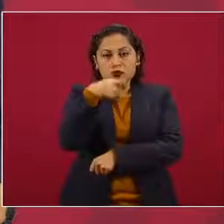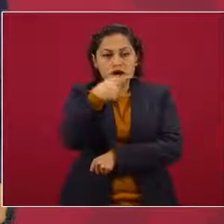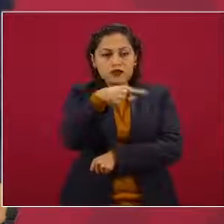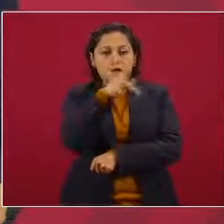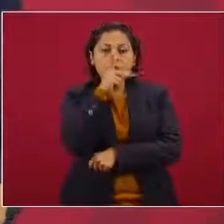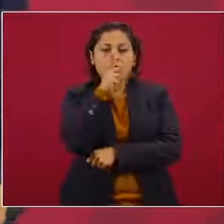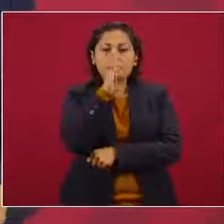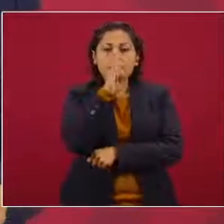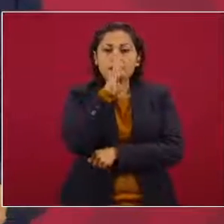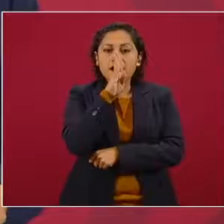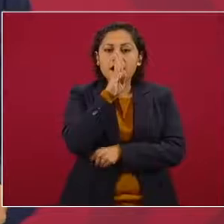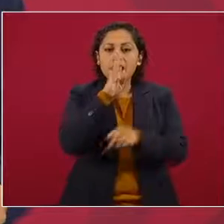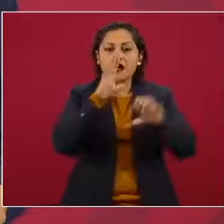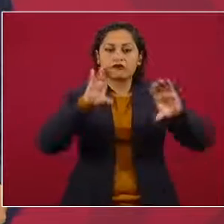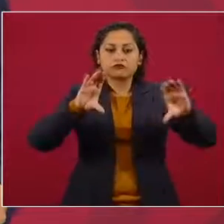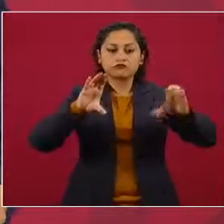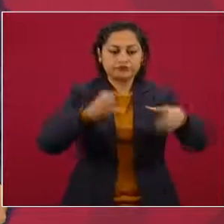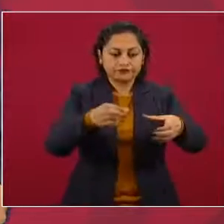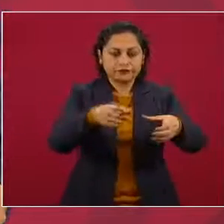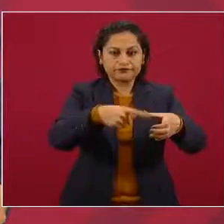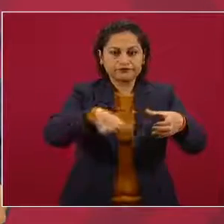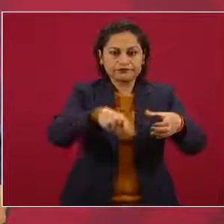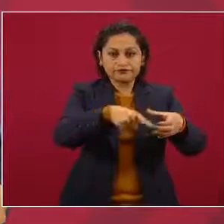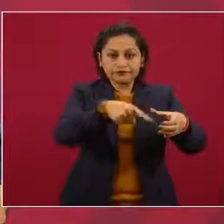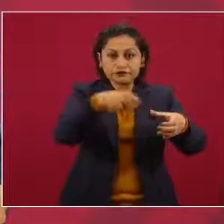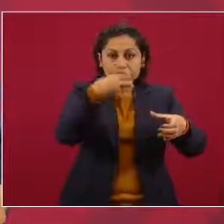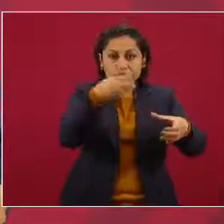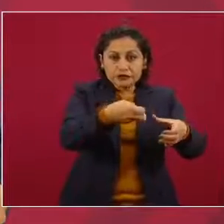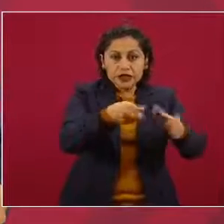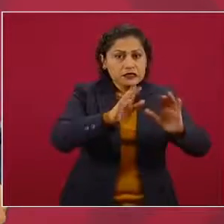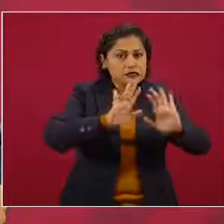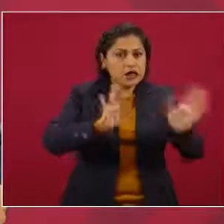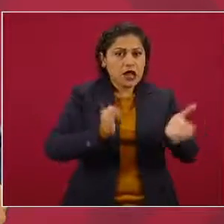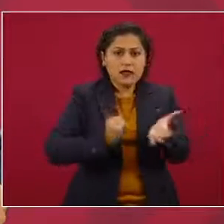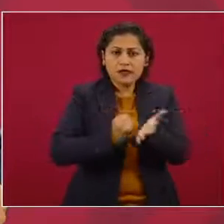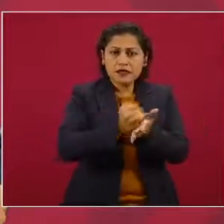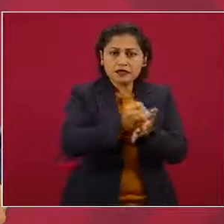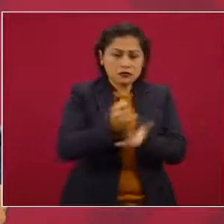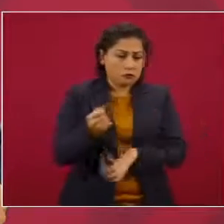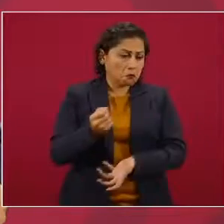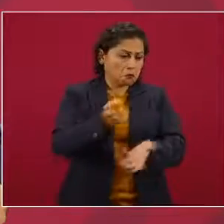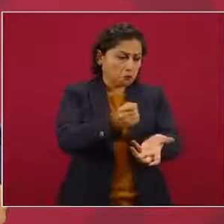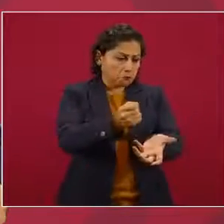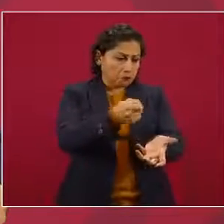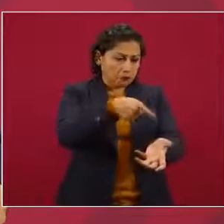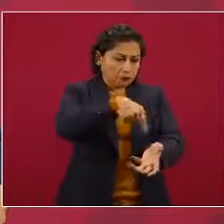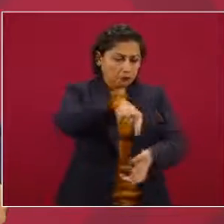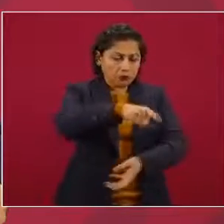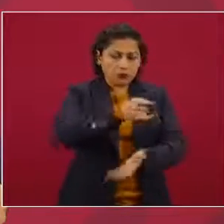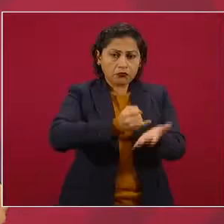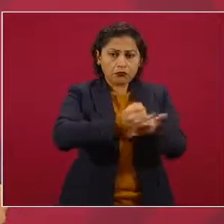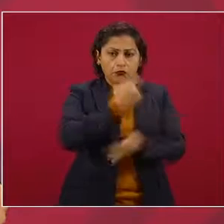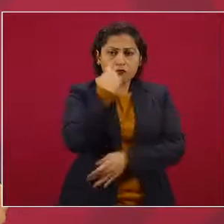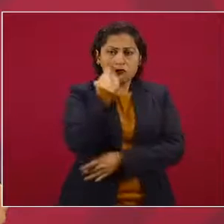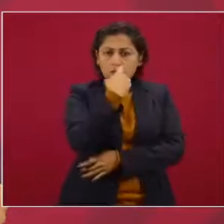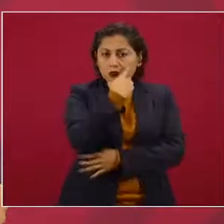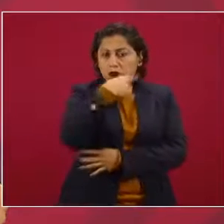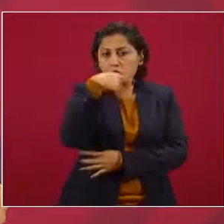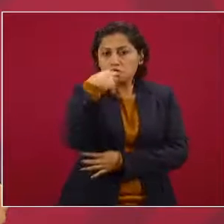Y ellos ya ahí ven la asamblea, cómo van a utilizar ese dinero,